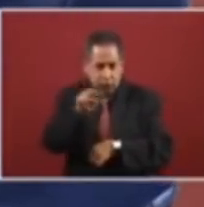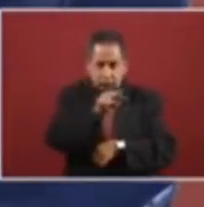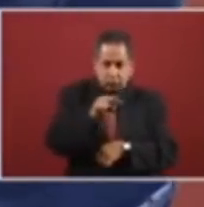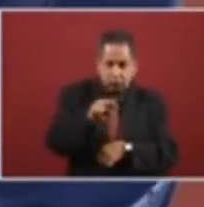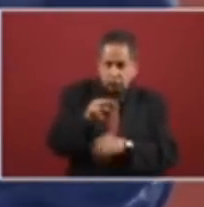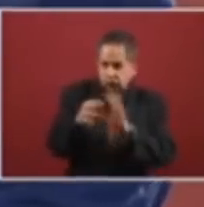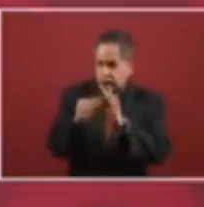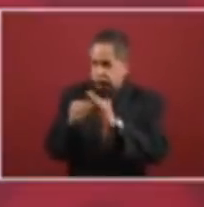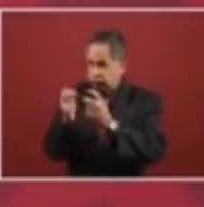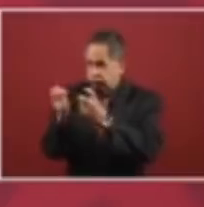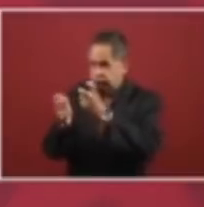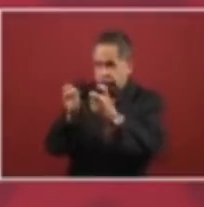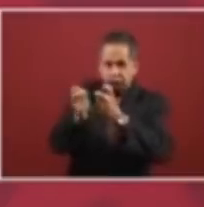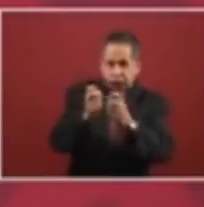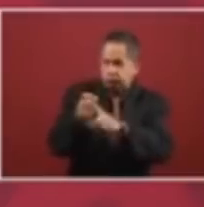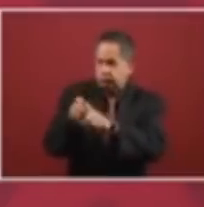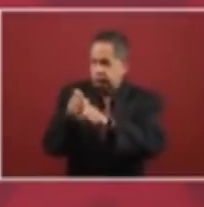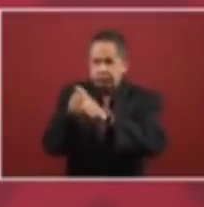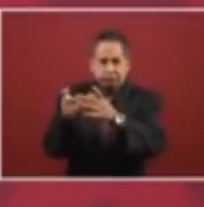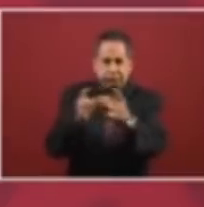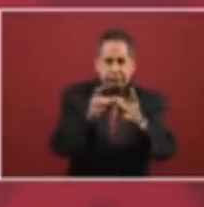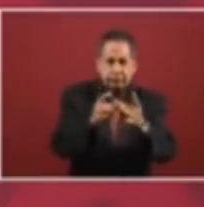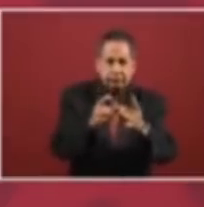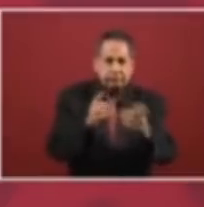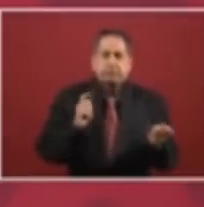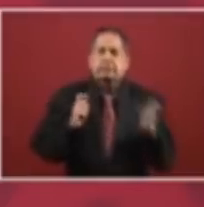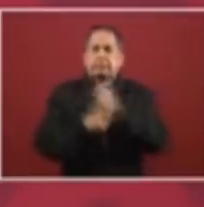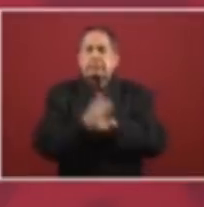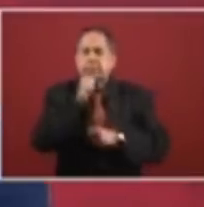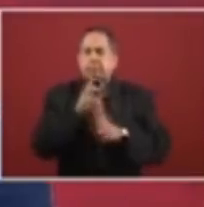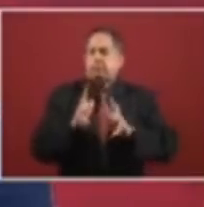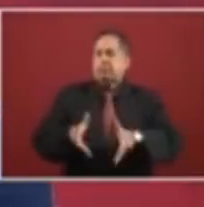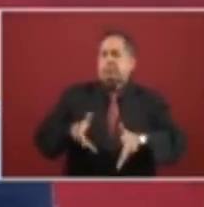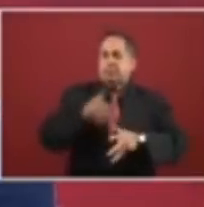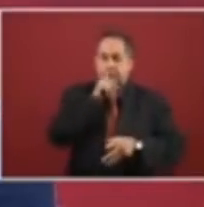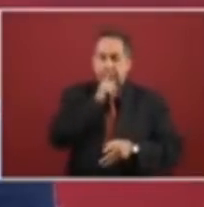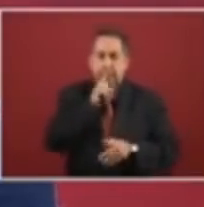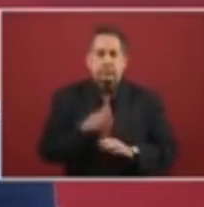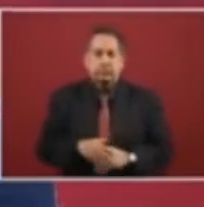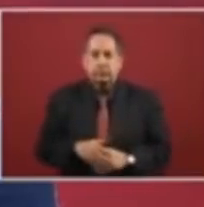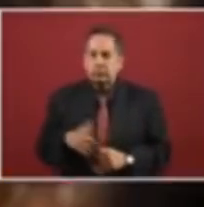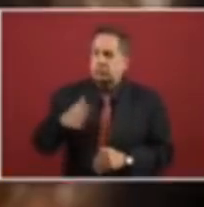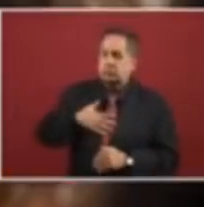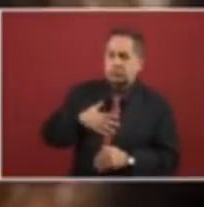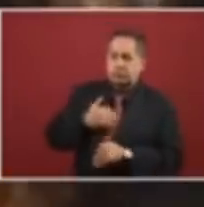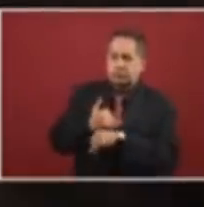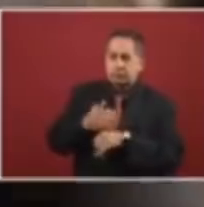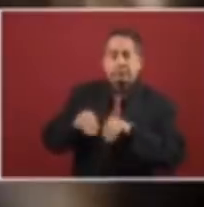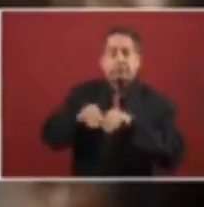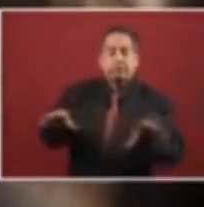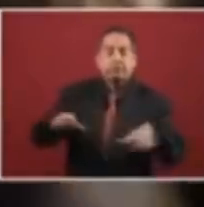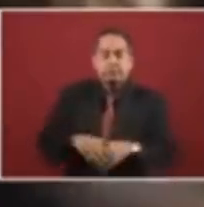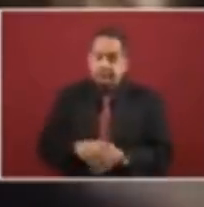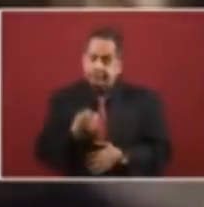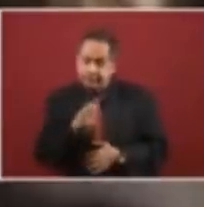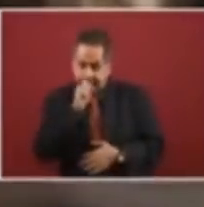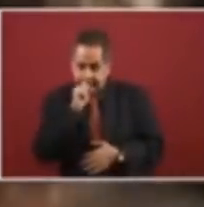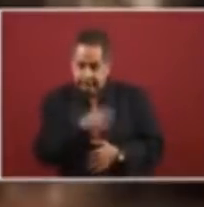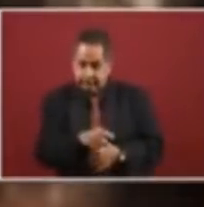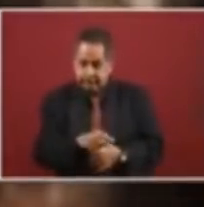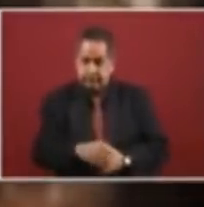criticar la realidad, pero no transformarla. Es informar, presidente. Sí, pero a veces